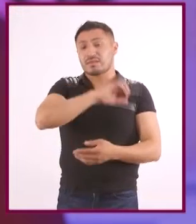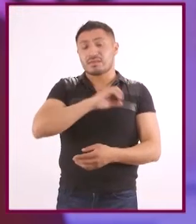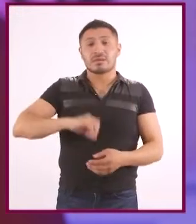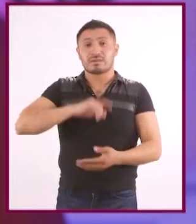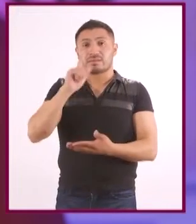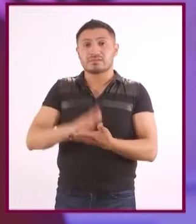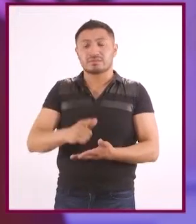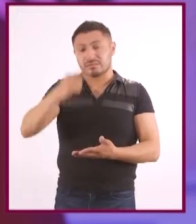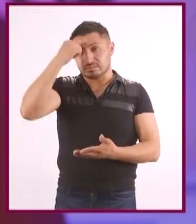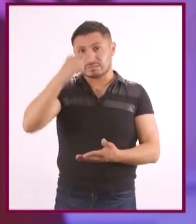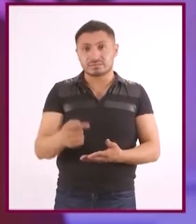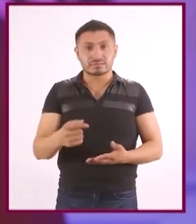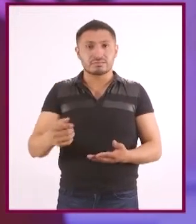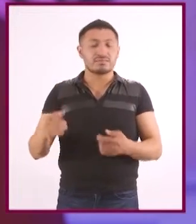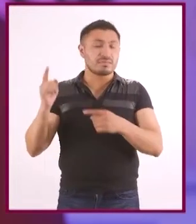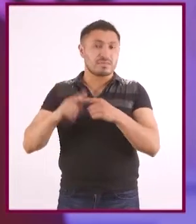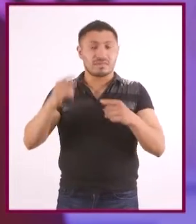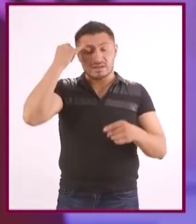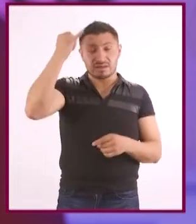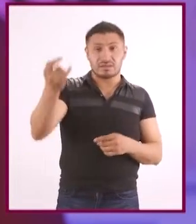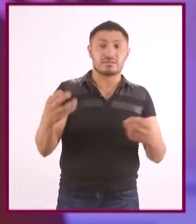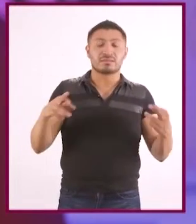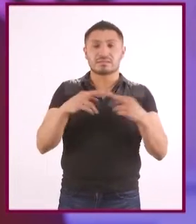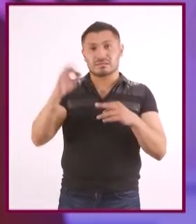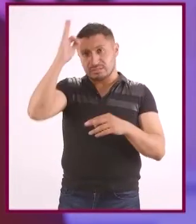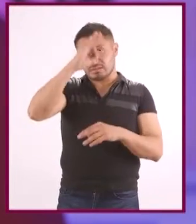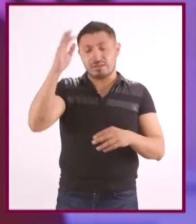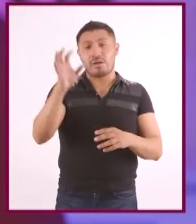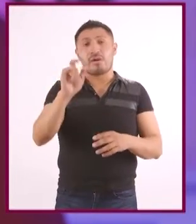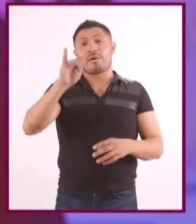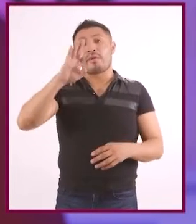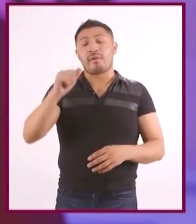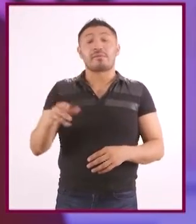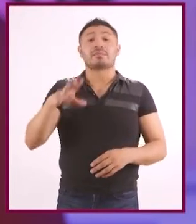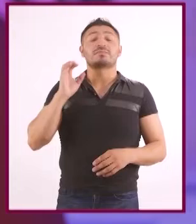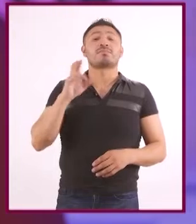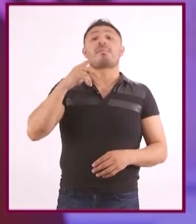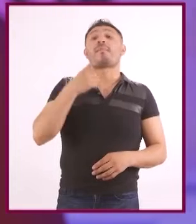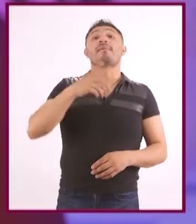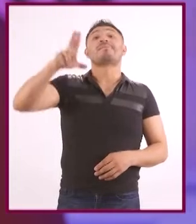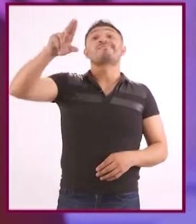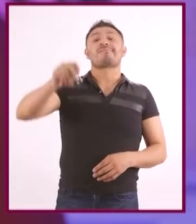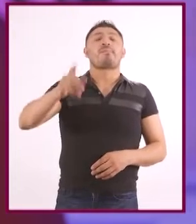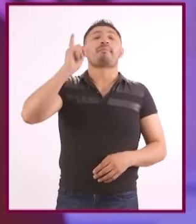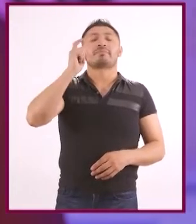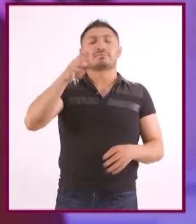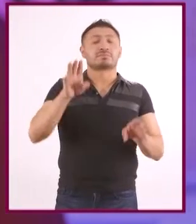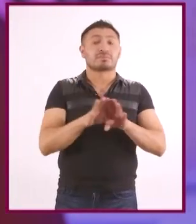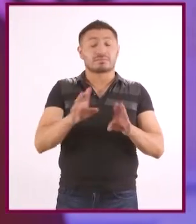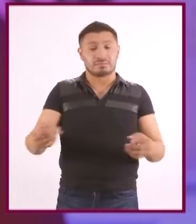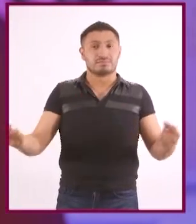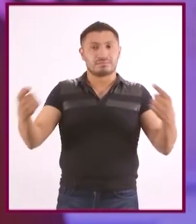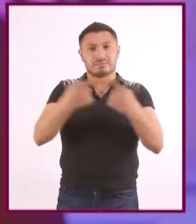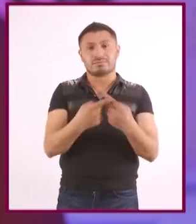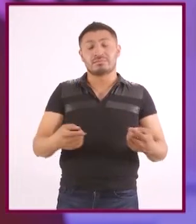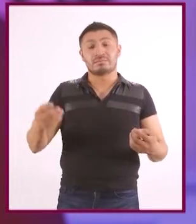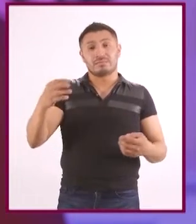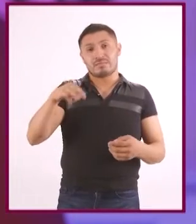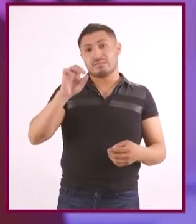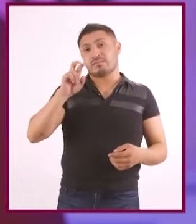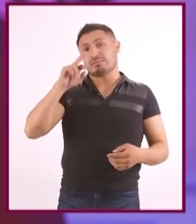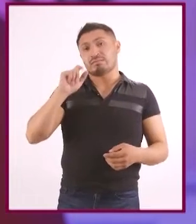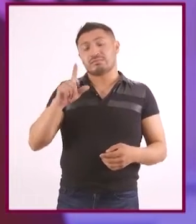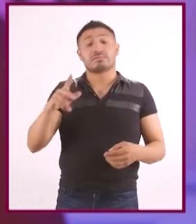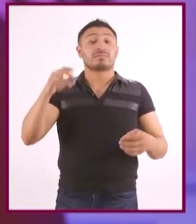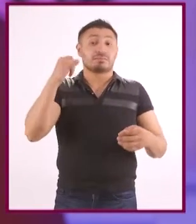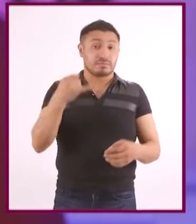incluir diferentes ideas religiosas, filosóficas y éticas. La objeción de conciencia se produce cuando entra en conflicto la convicción moral de una persona